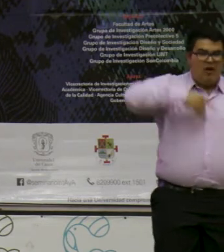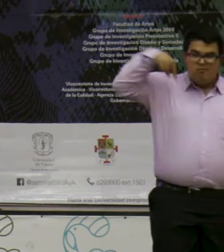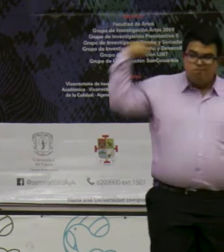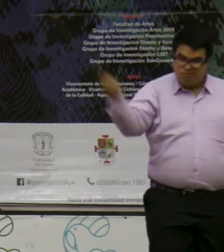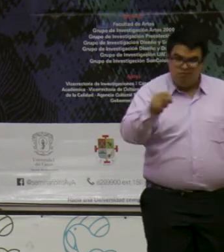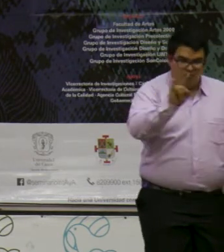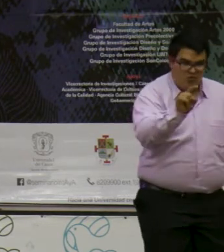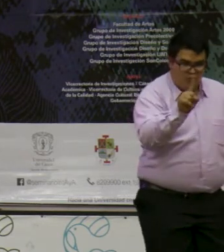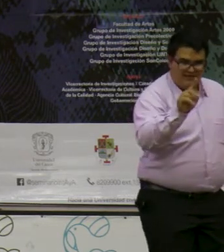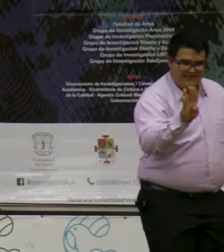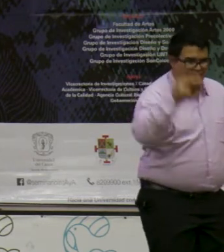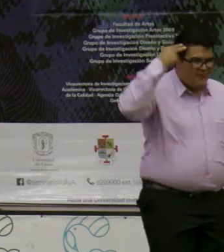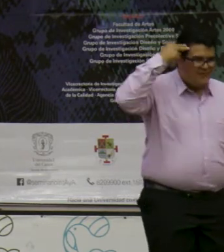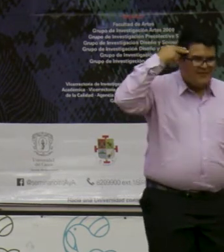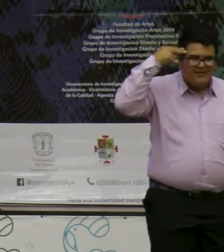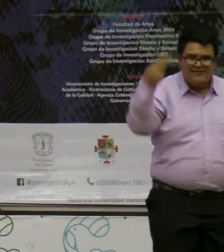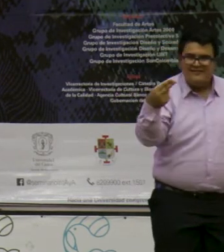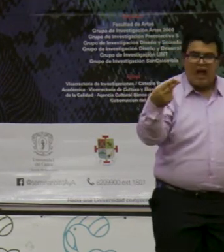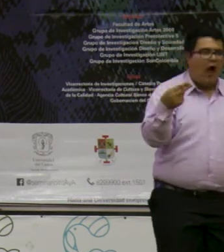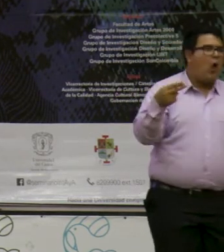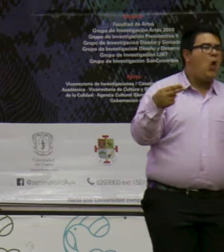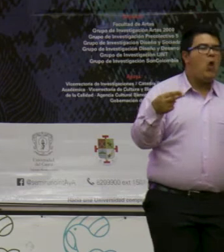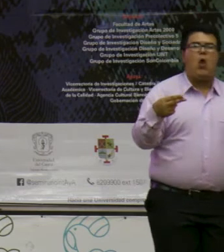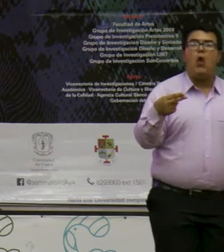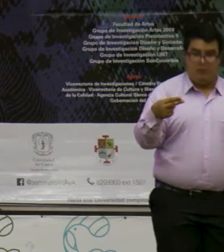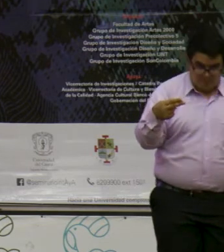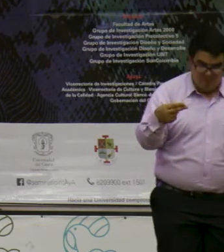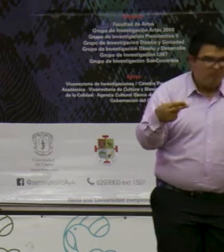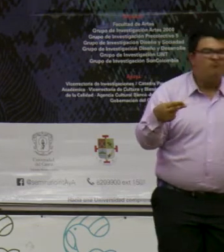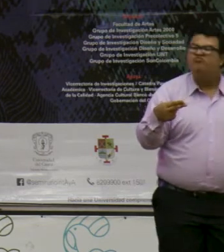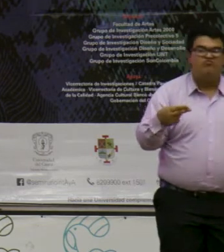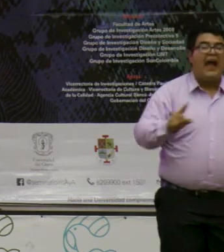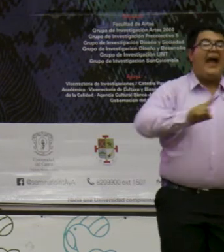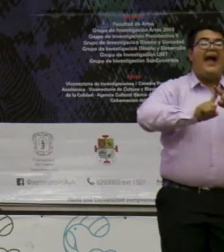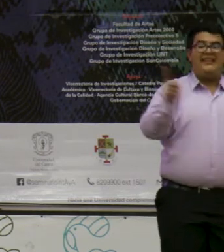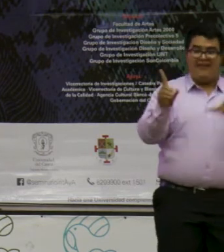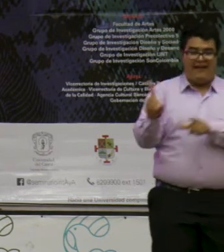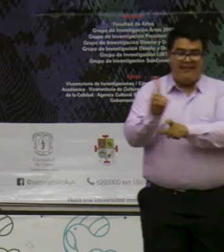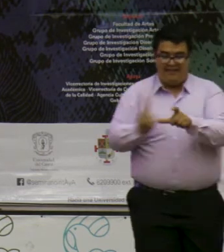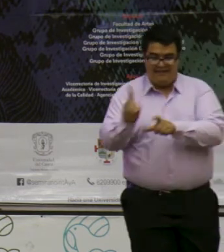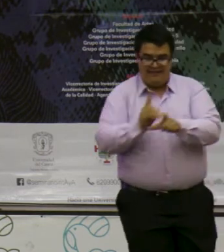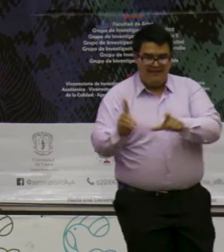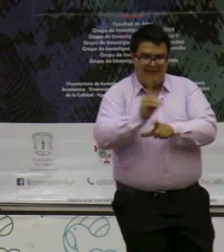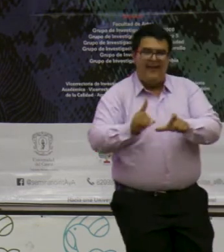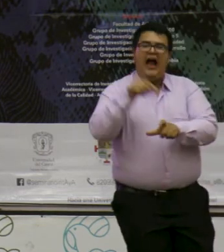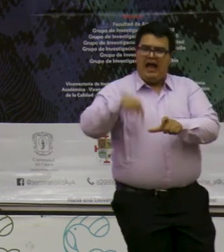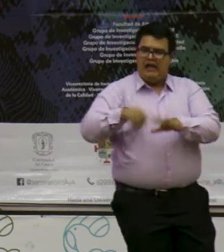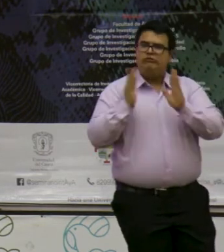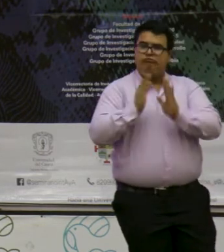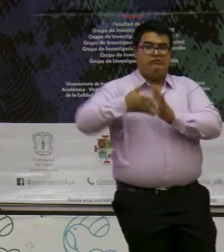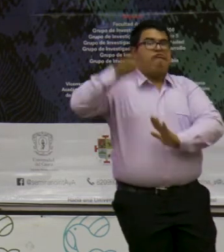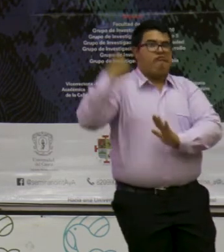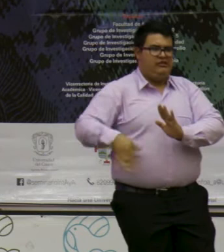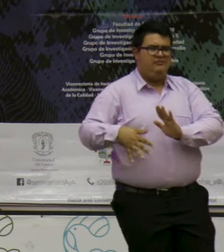tienen USBs las tiene más o menos organizadas. Otra cosa, un disco duro. Listo, otra cosa, un disco duro y esas cosas que son más